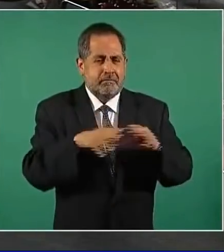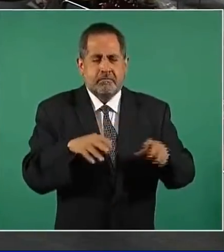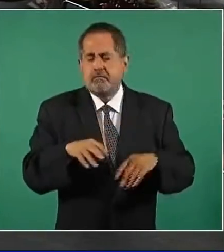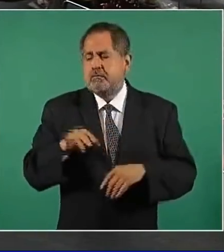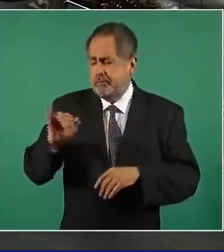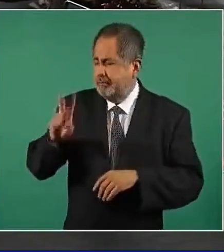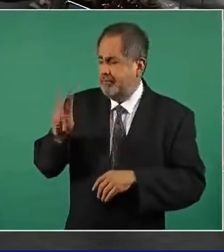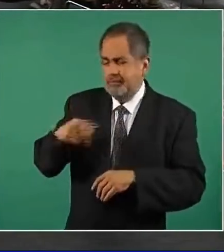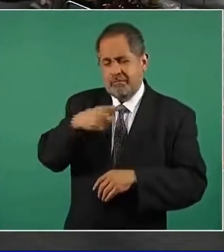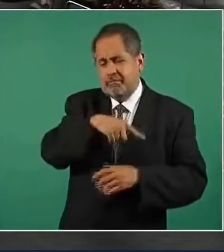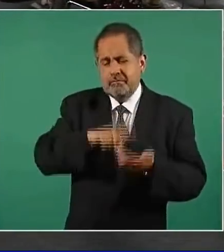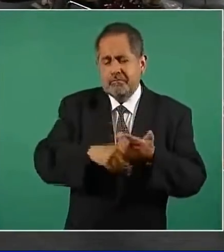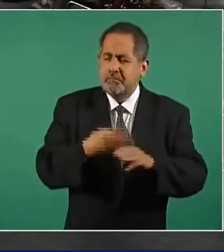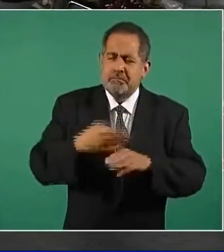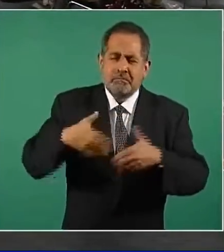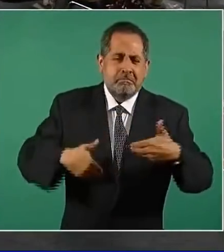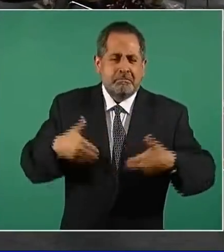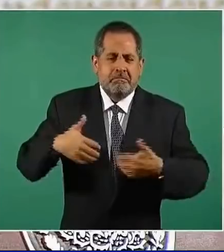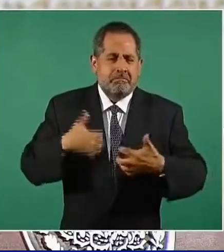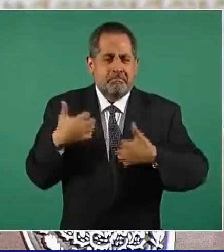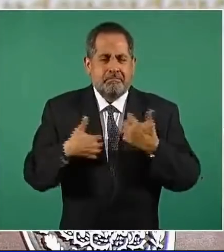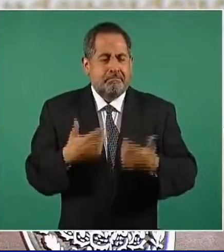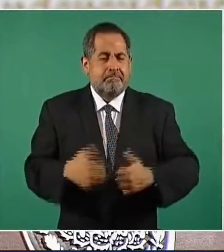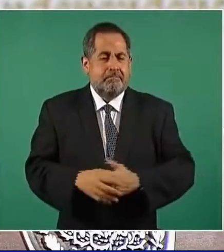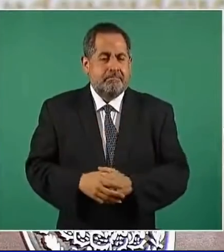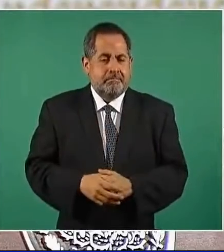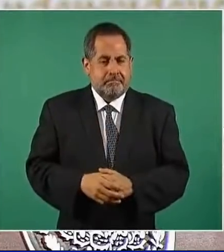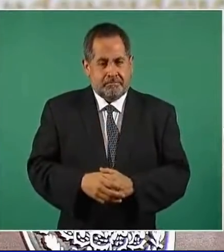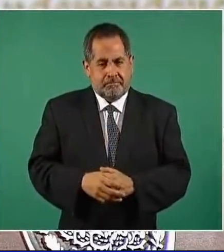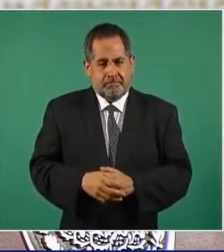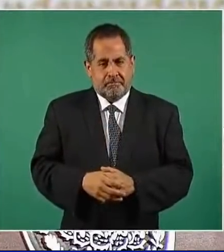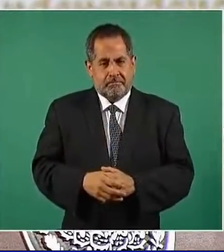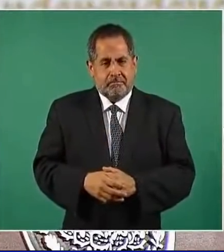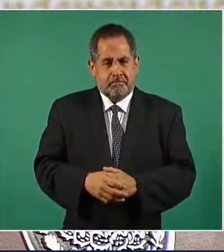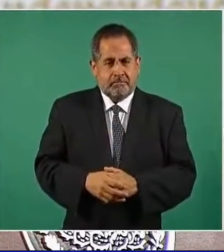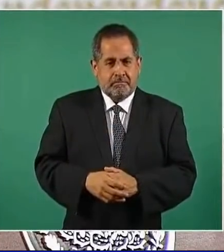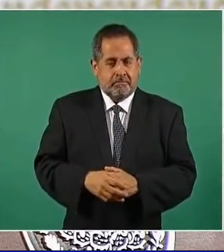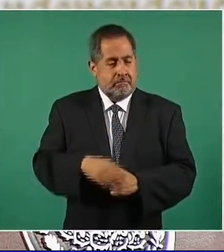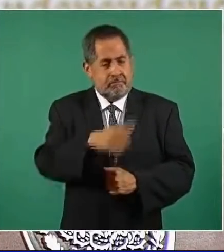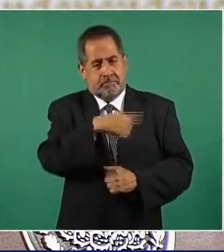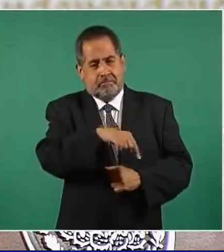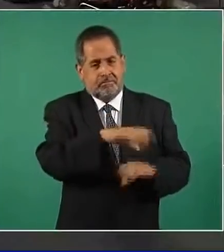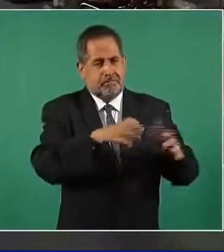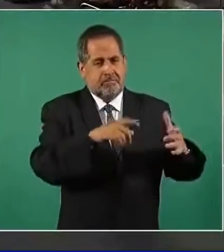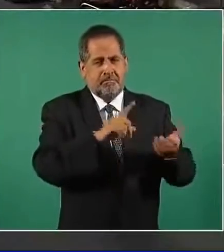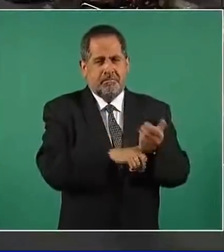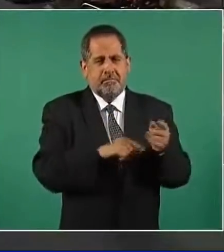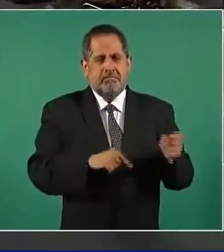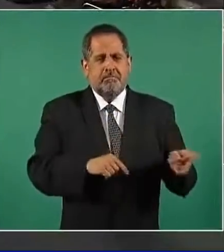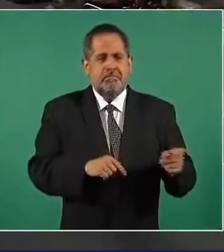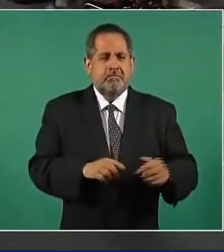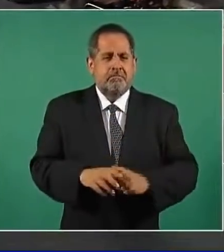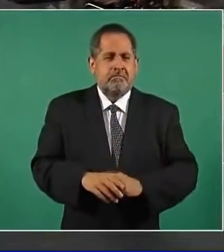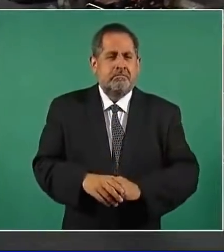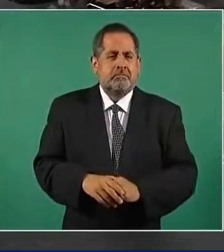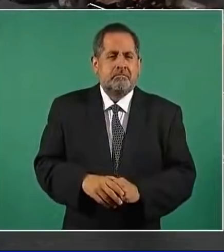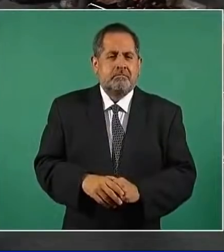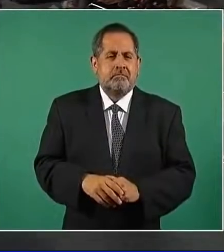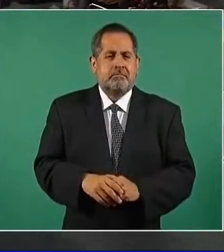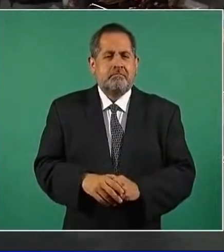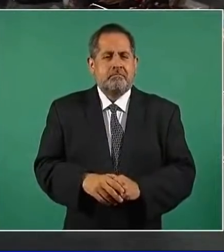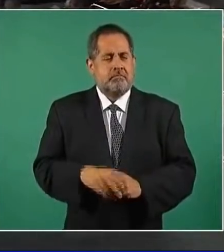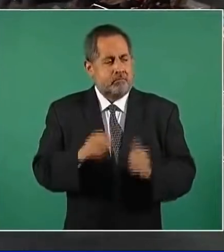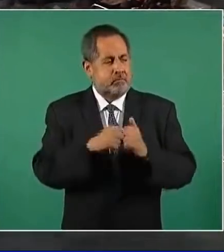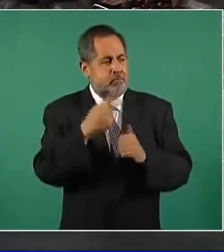molestos este ellos y sus este jefe